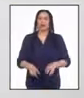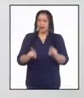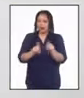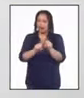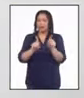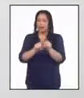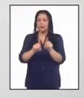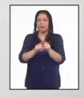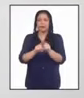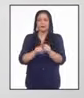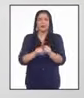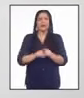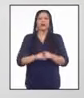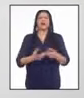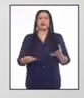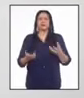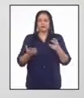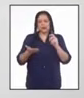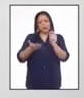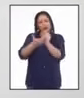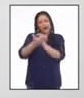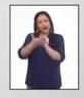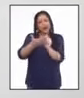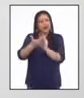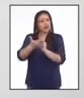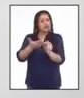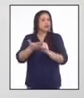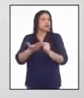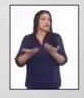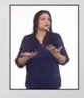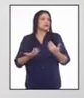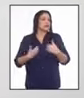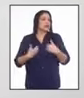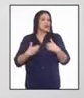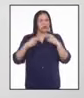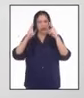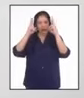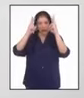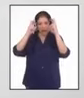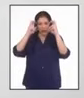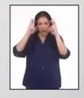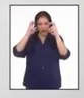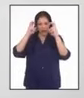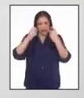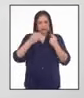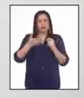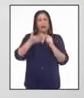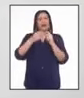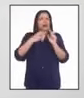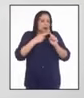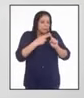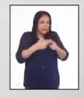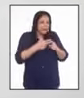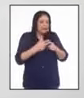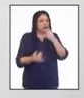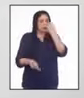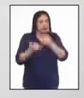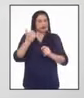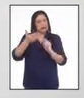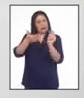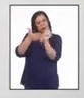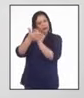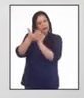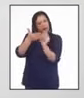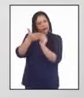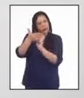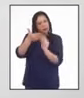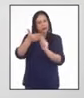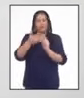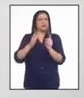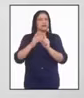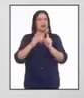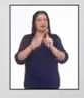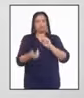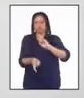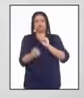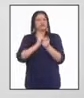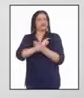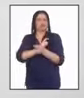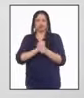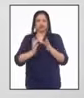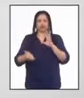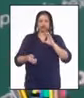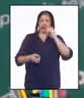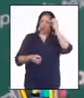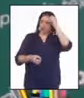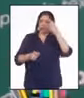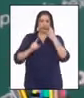Además, si el texto mantiene el tema a lo largo de toda la redacción y si no se contradice en